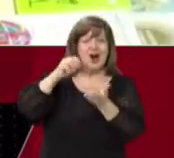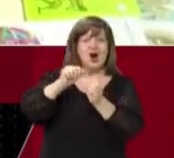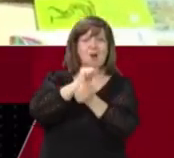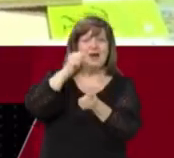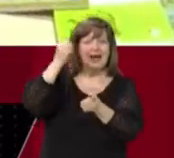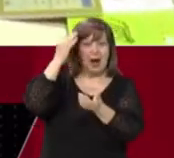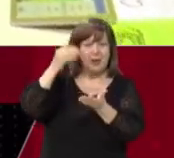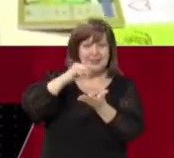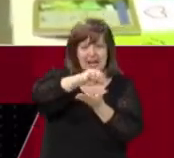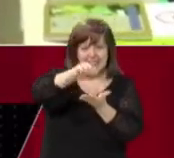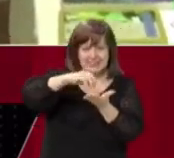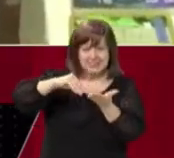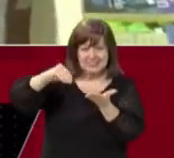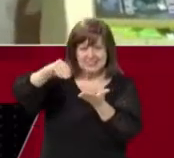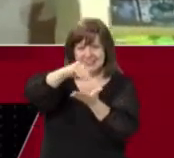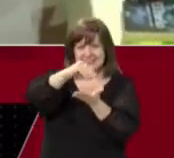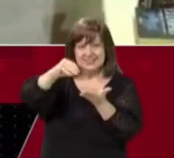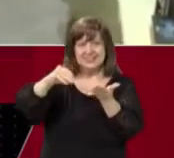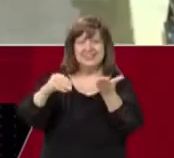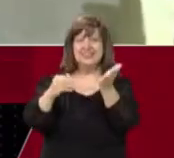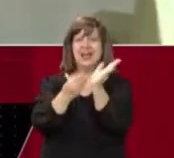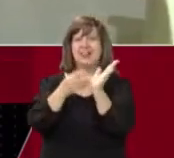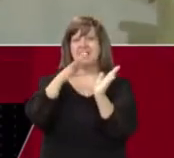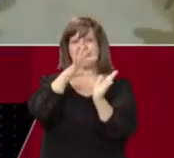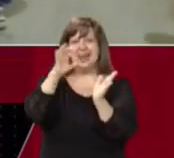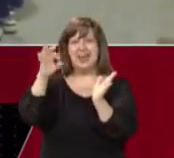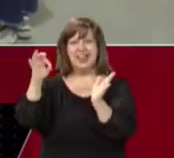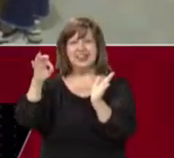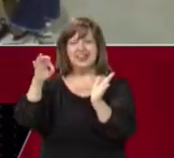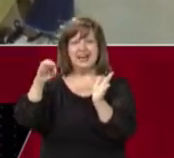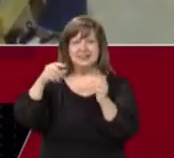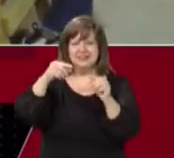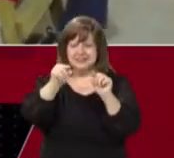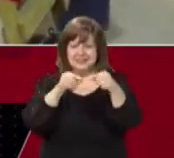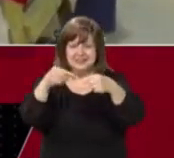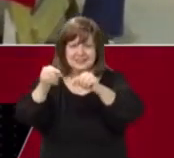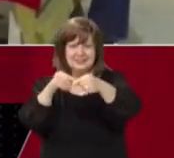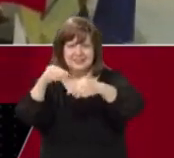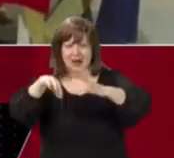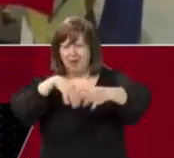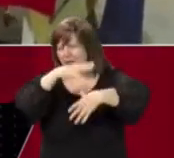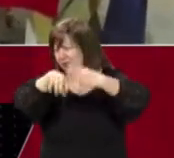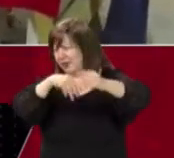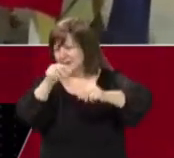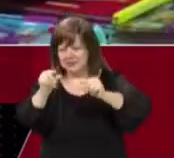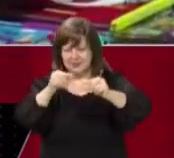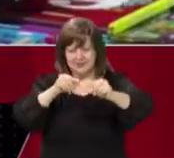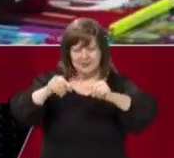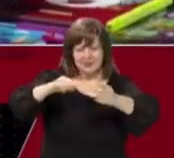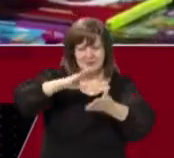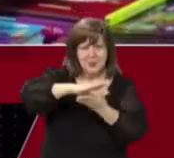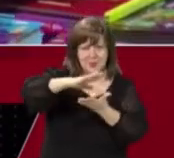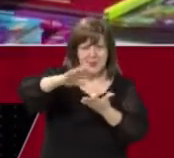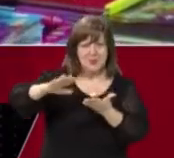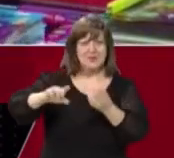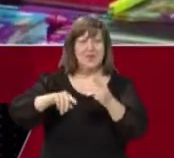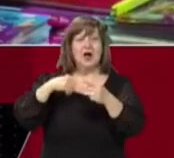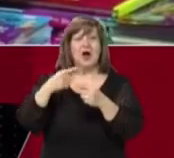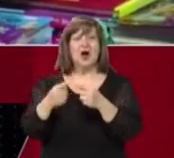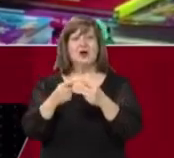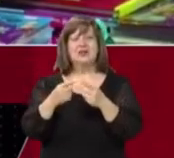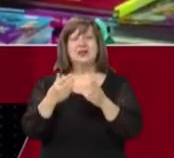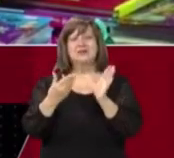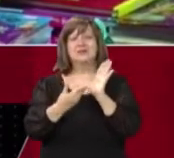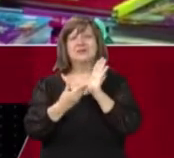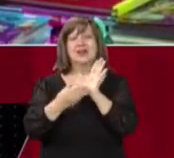armar. Ha llegado, a pesar que estaba faltando, mira esto, que yo sé que te gustan los trenes porque te viene el tren. Sí, me estuvimos en el tren. Viene el tren.